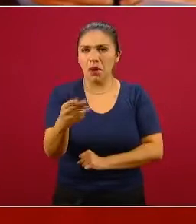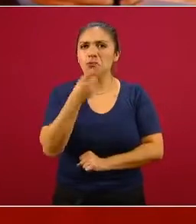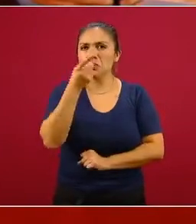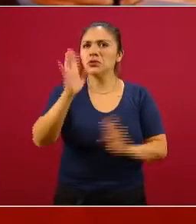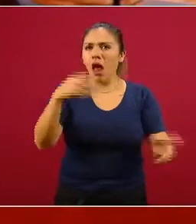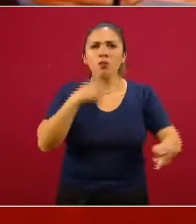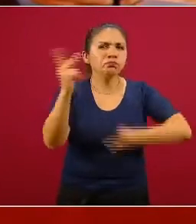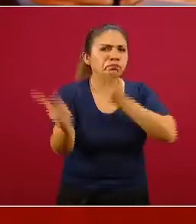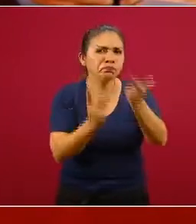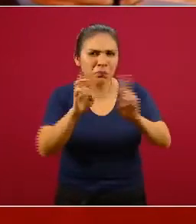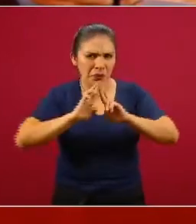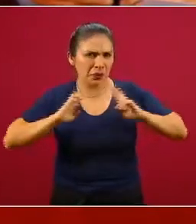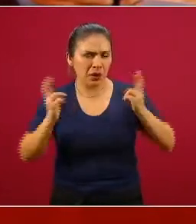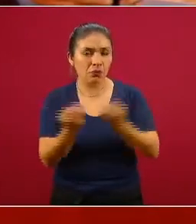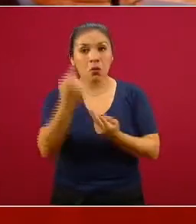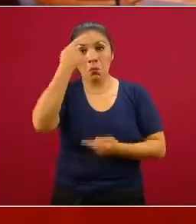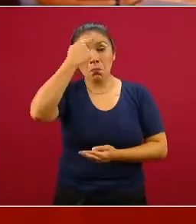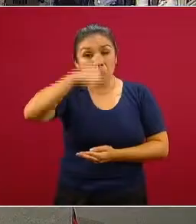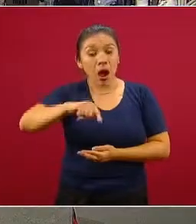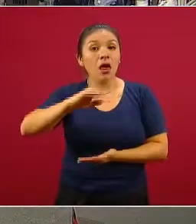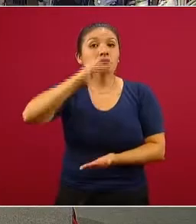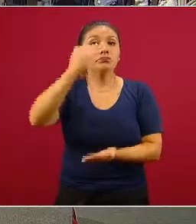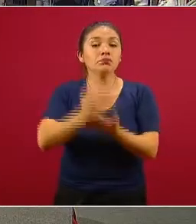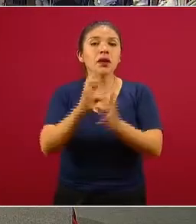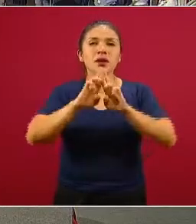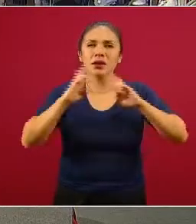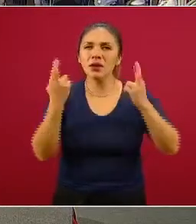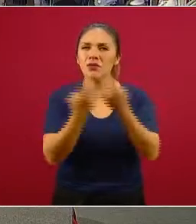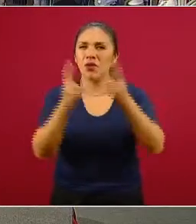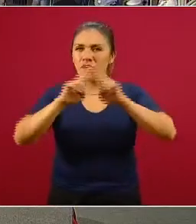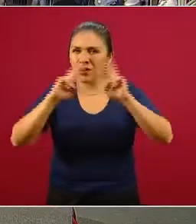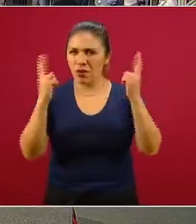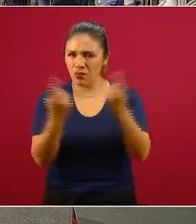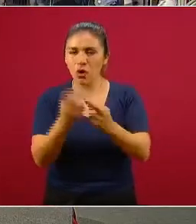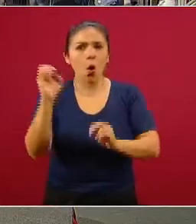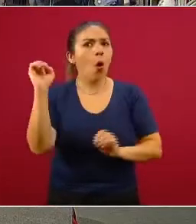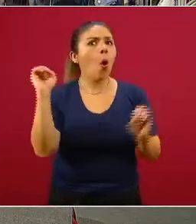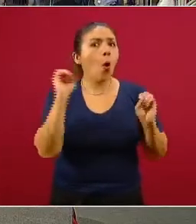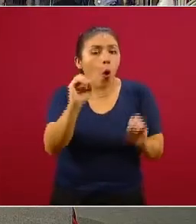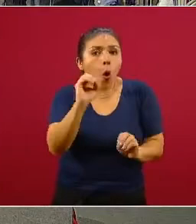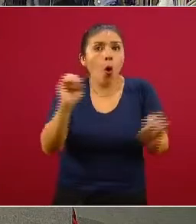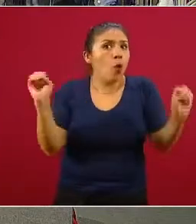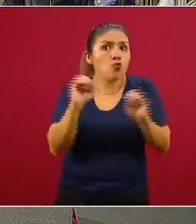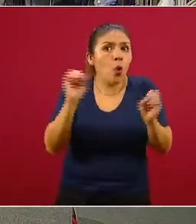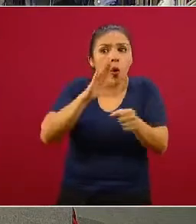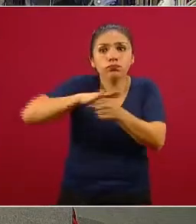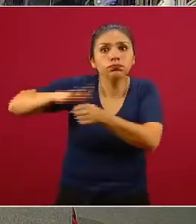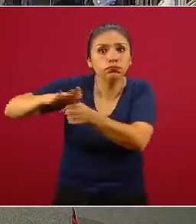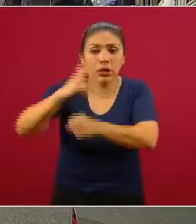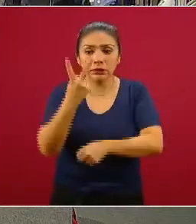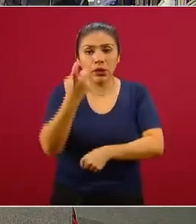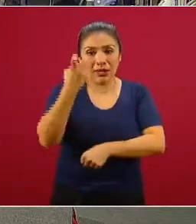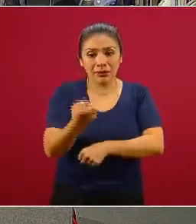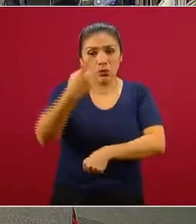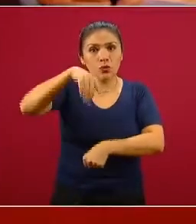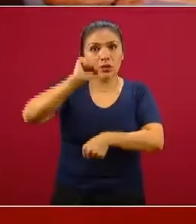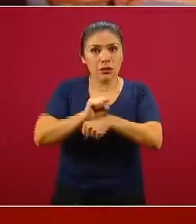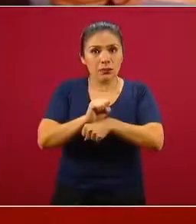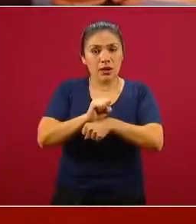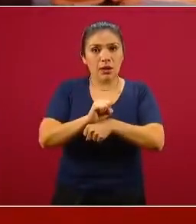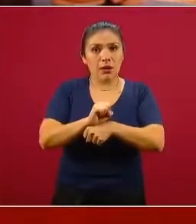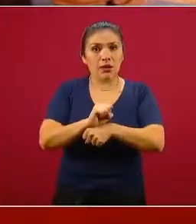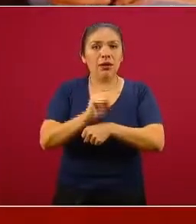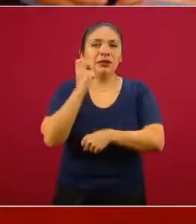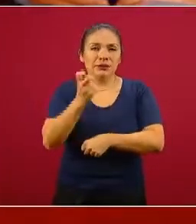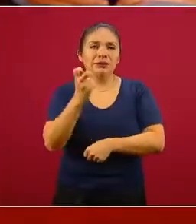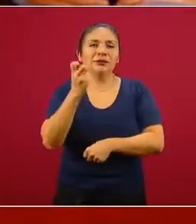con usted para suspender las sesiones del periodo extraordinario o no convocar un periodo extraordinario esta semana justamente, que es la semana D que yo le llamo.